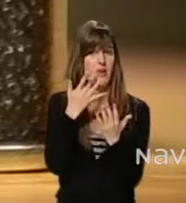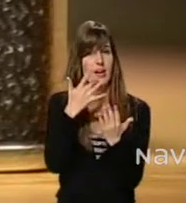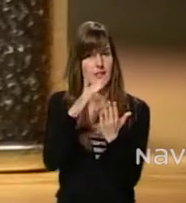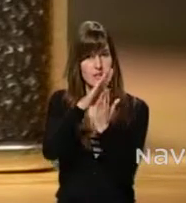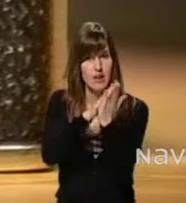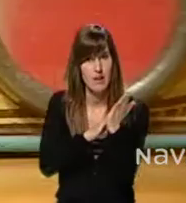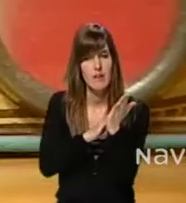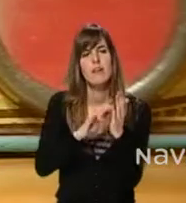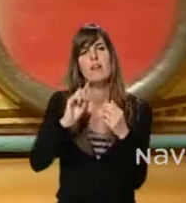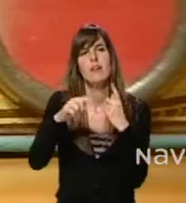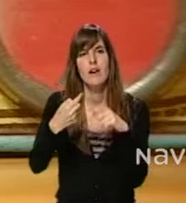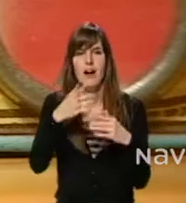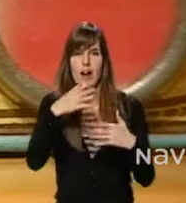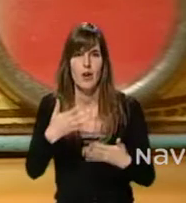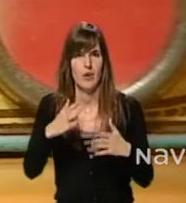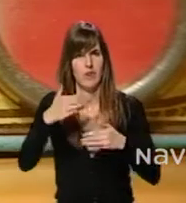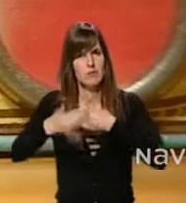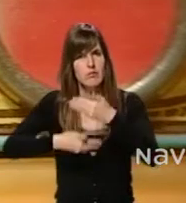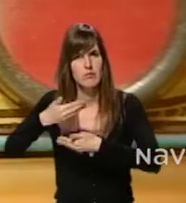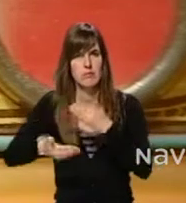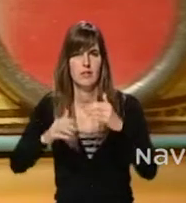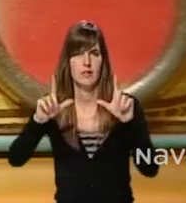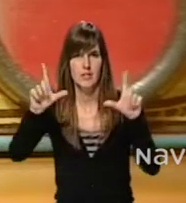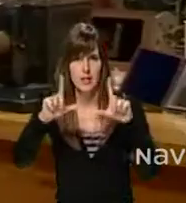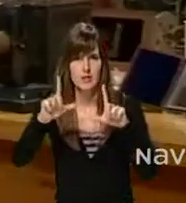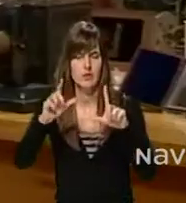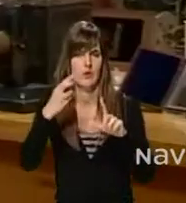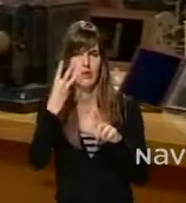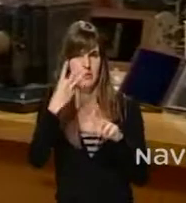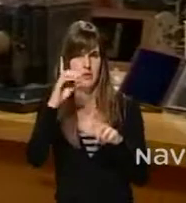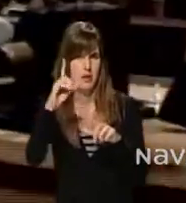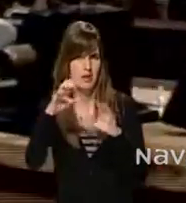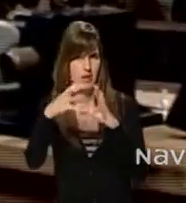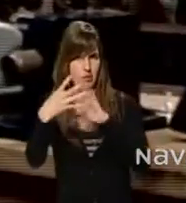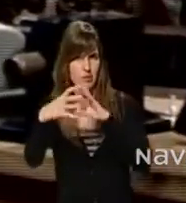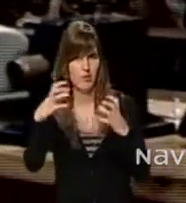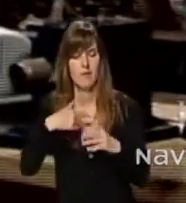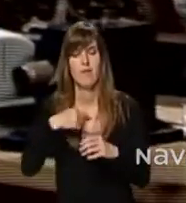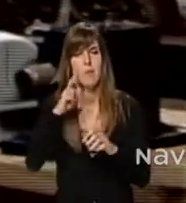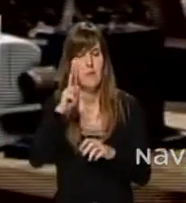televisión, el 3D, en fin, cosas que nos hacen fascinar.